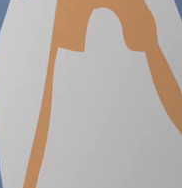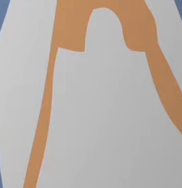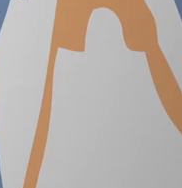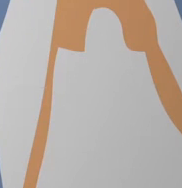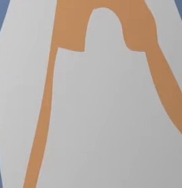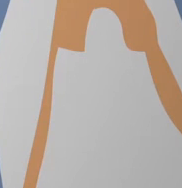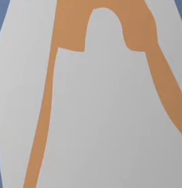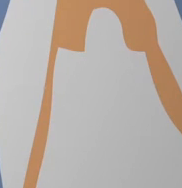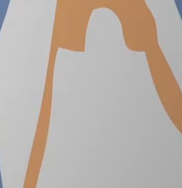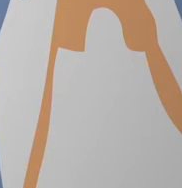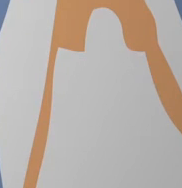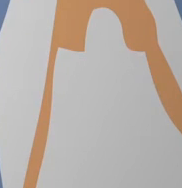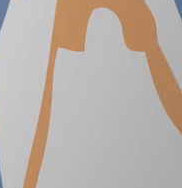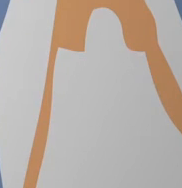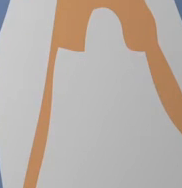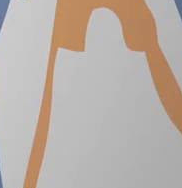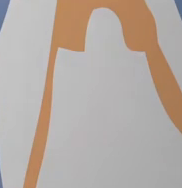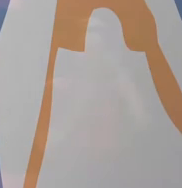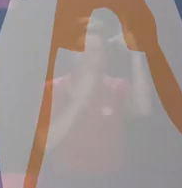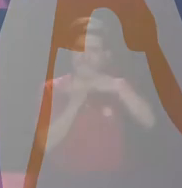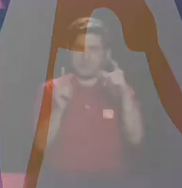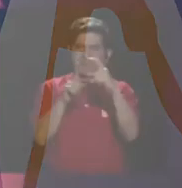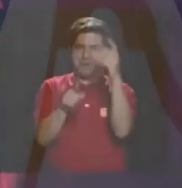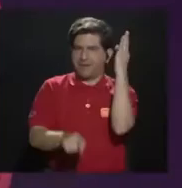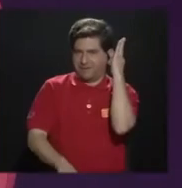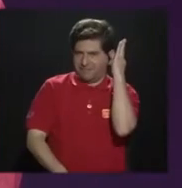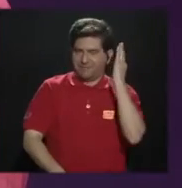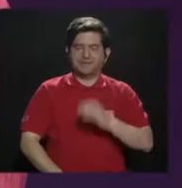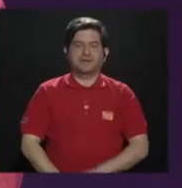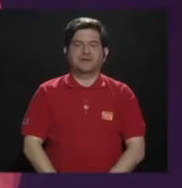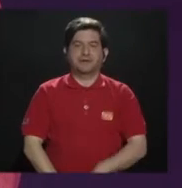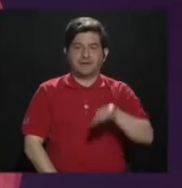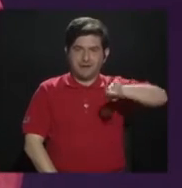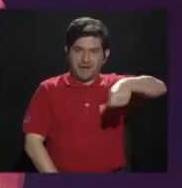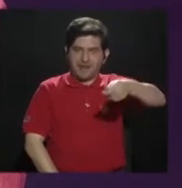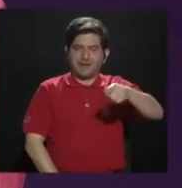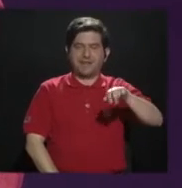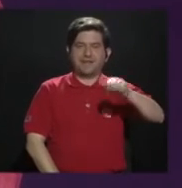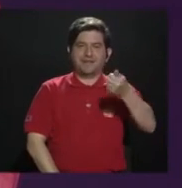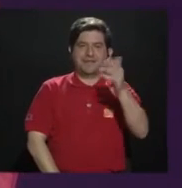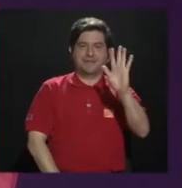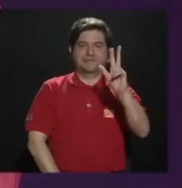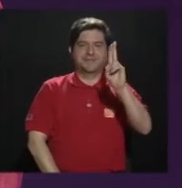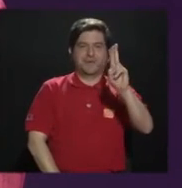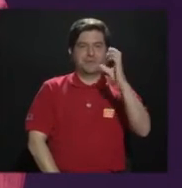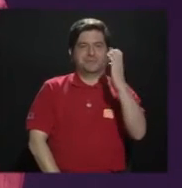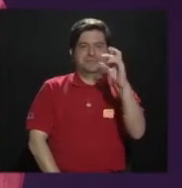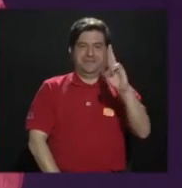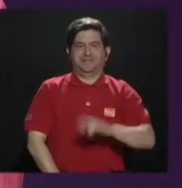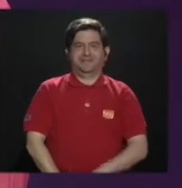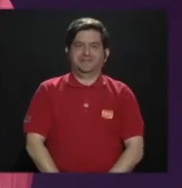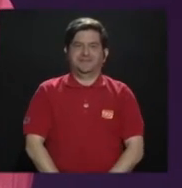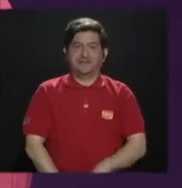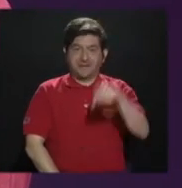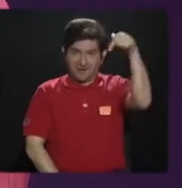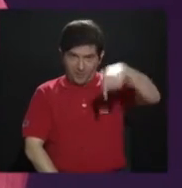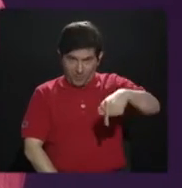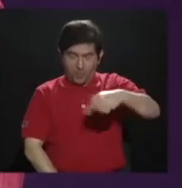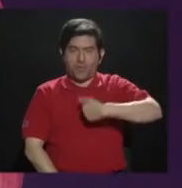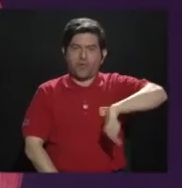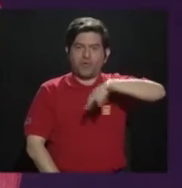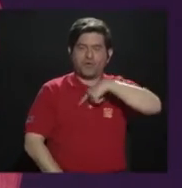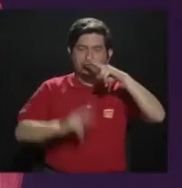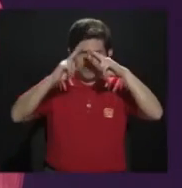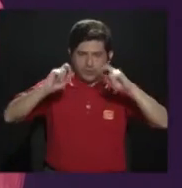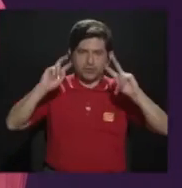Muy buenas, bienvenidas y bienvenidos al programa Palabra de Mujer de Canal 15 de la Universidad de Costa Rica. Hoy día vamos a